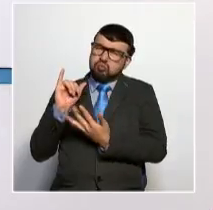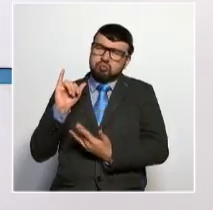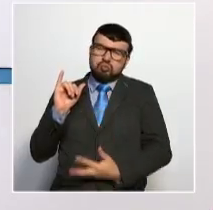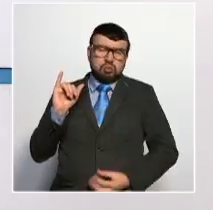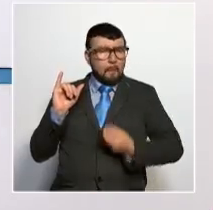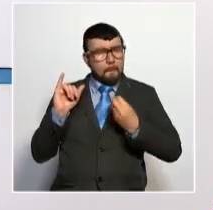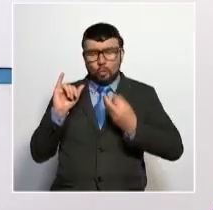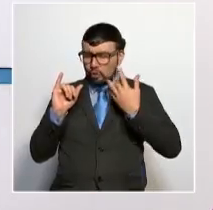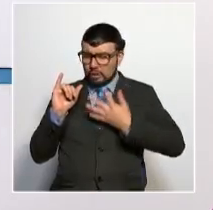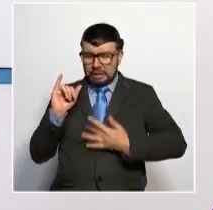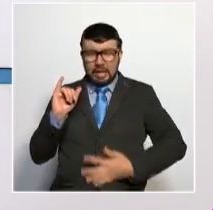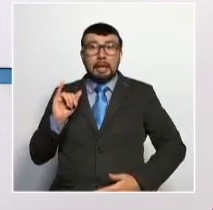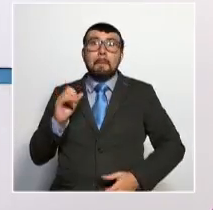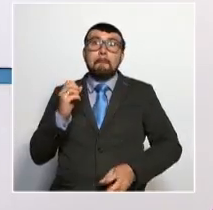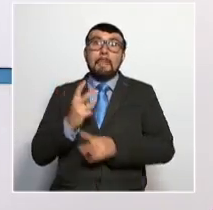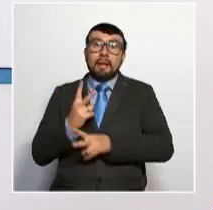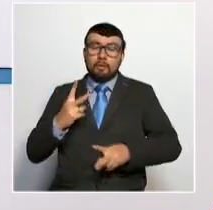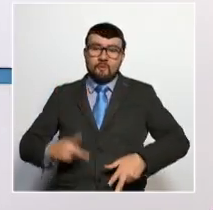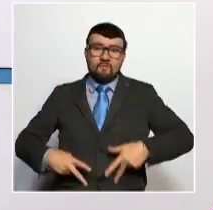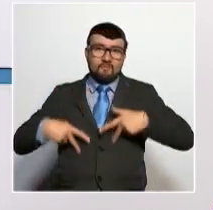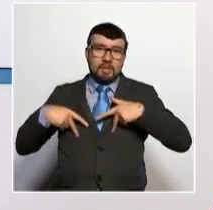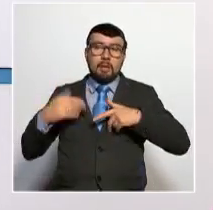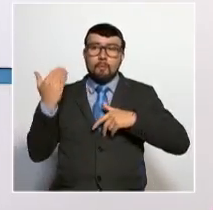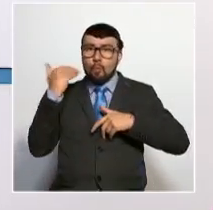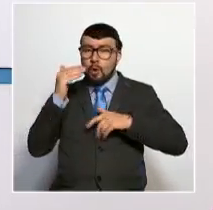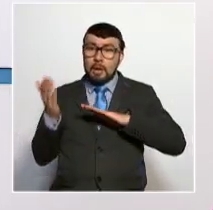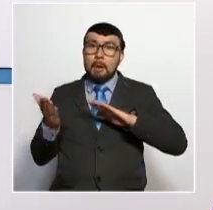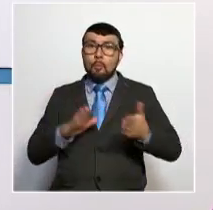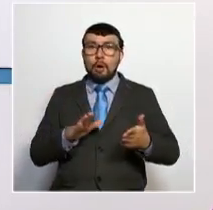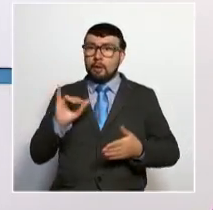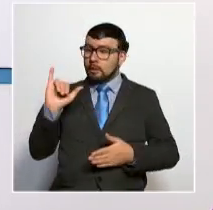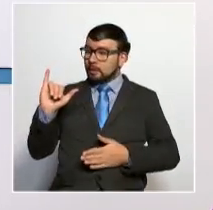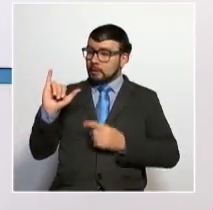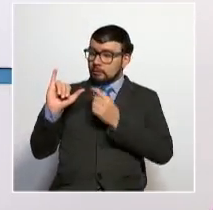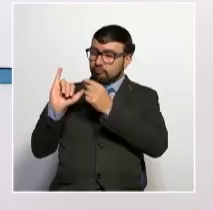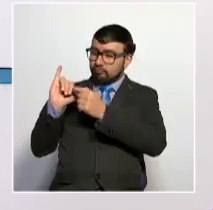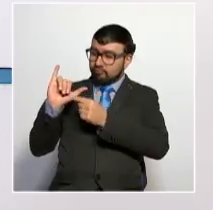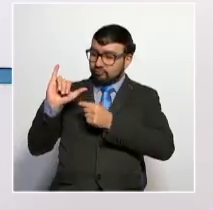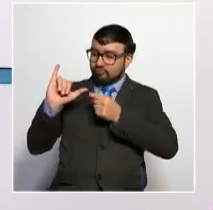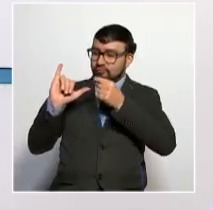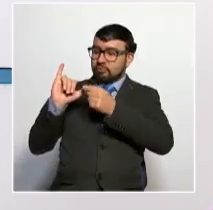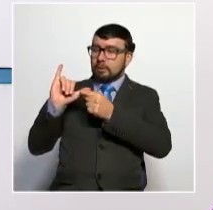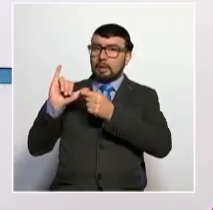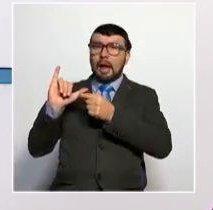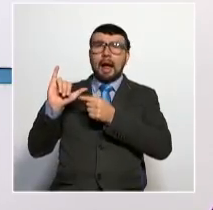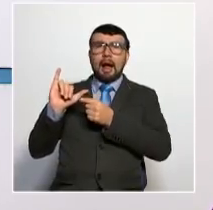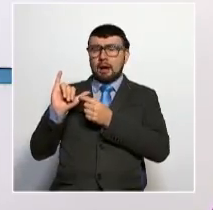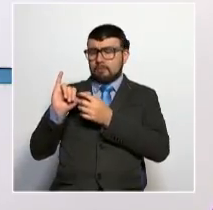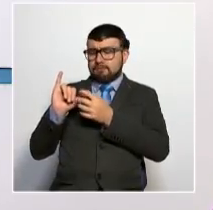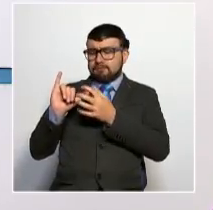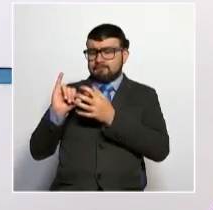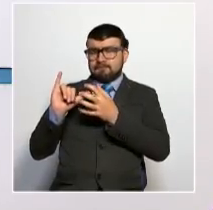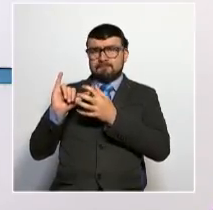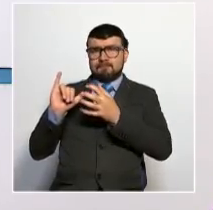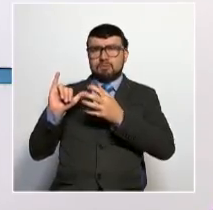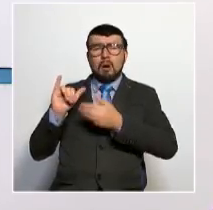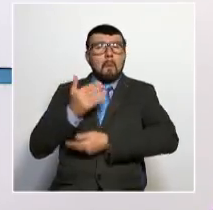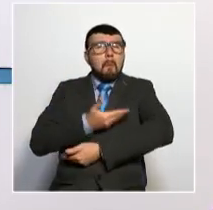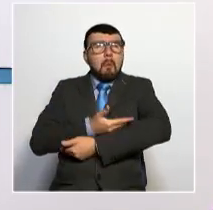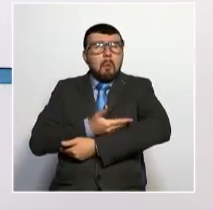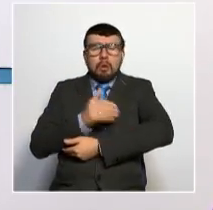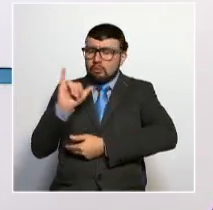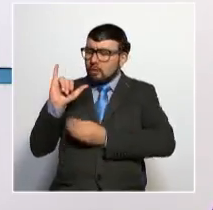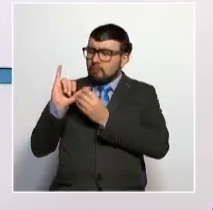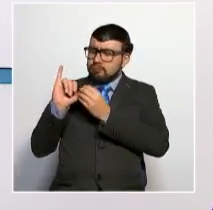pueden poner en riesgo su vida. Entonces es por esto que los embarazos ectópicos se pueden tratar cuando los detectamos con manejo médico,